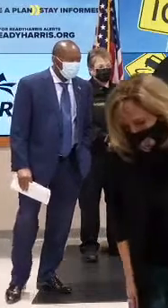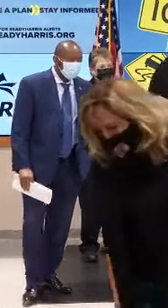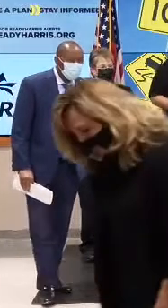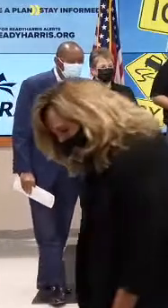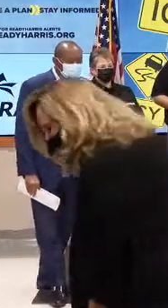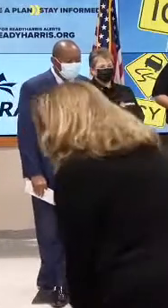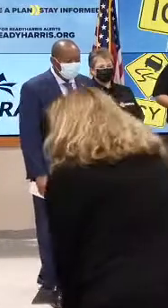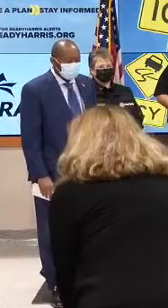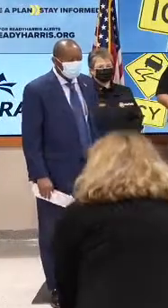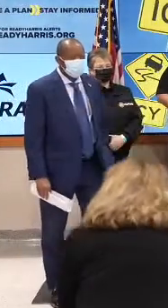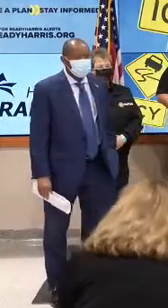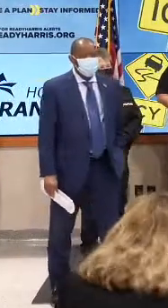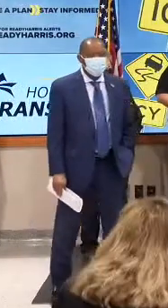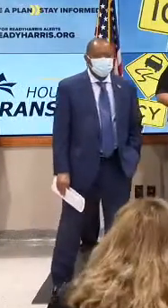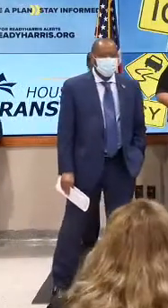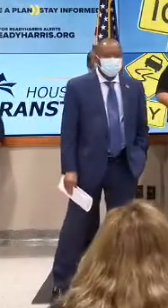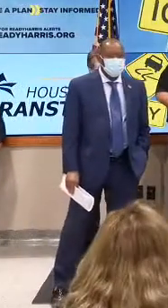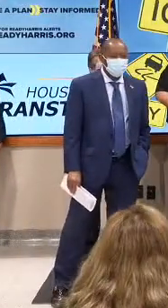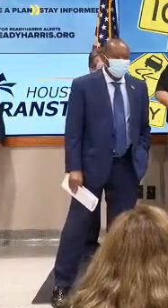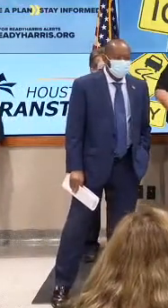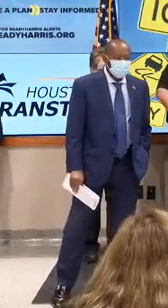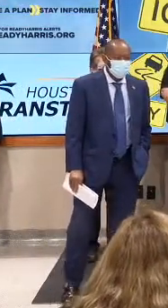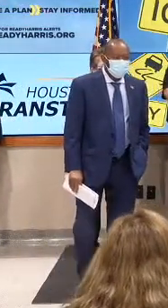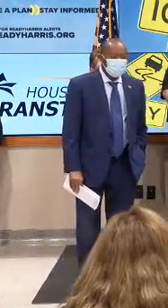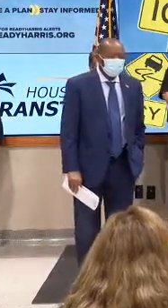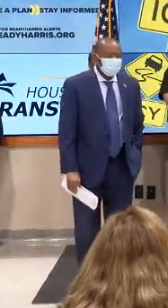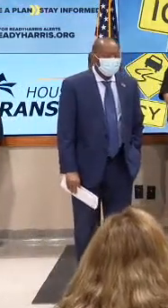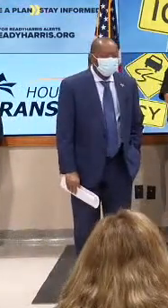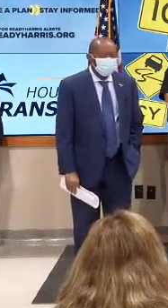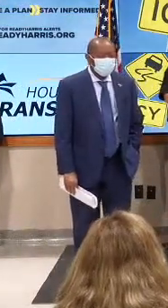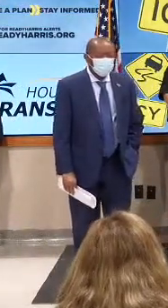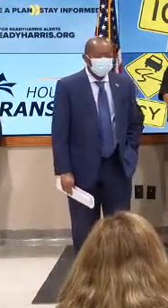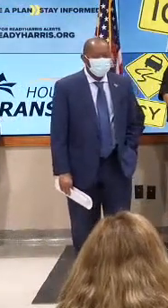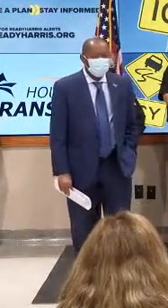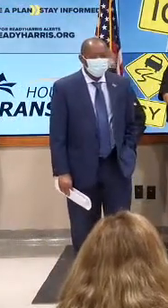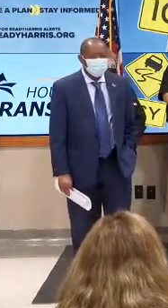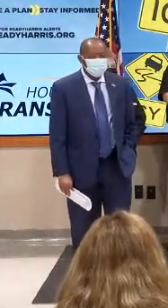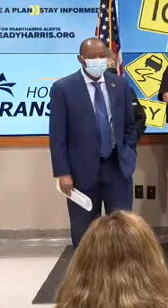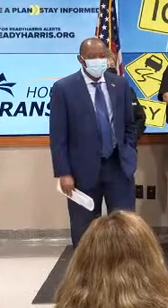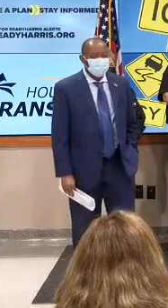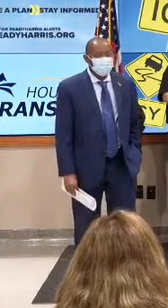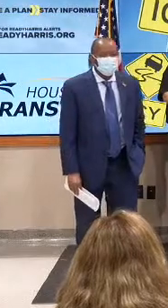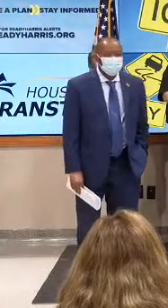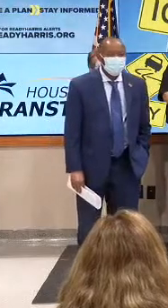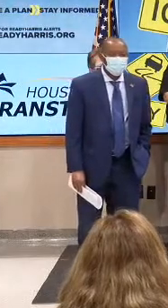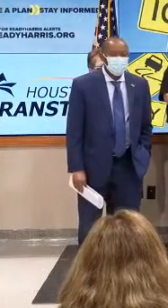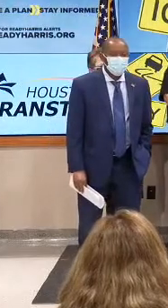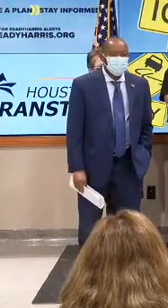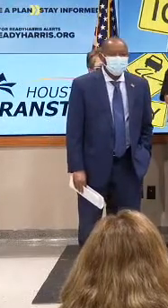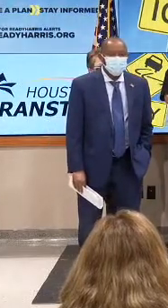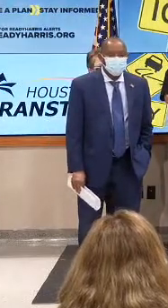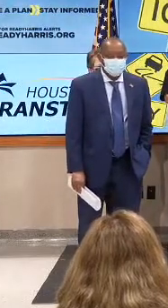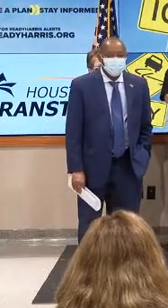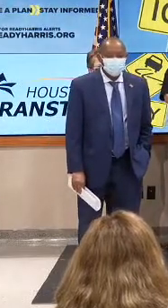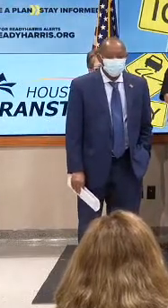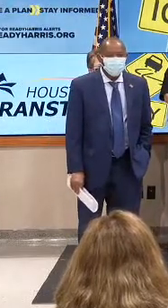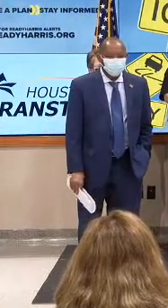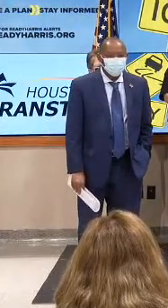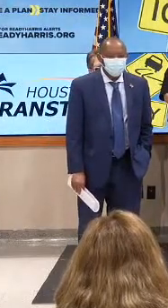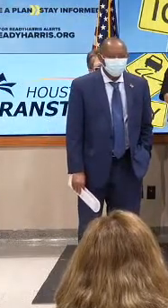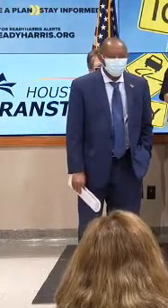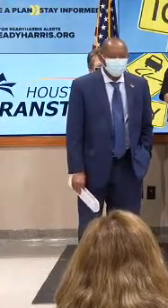addition to the folks from the city, Chief Christensen is here, Mark Sloan, our Emergency Department Coordinator, folks all available to answer